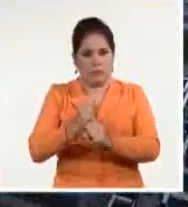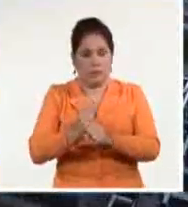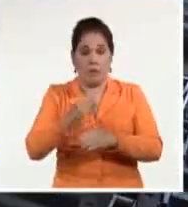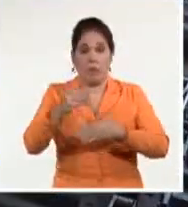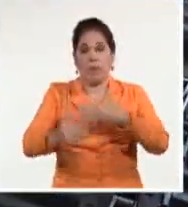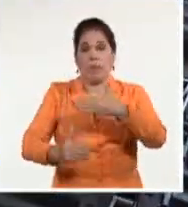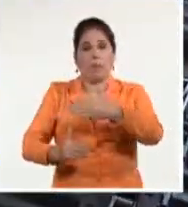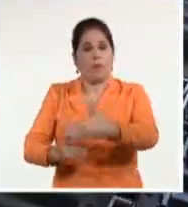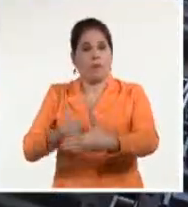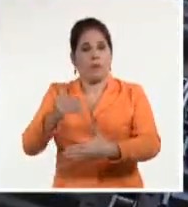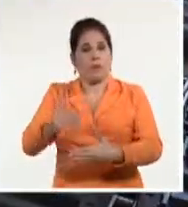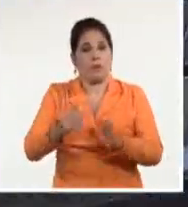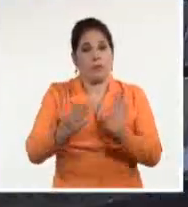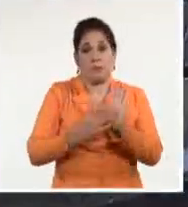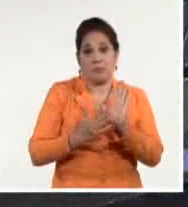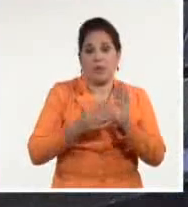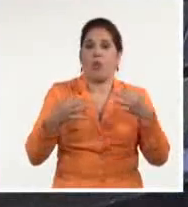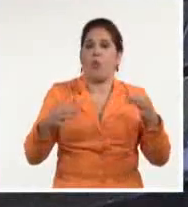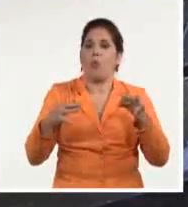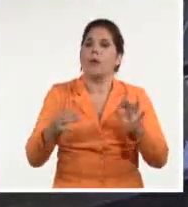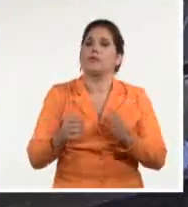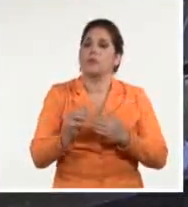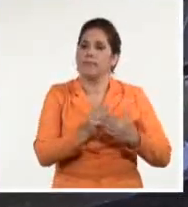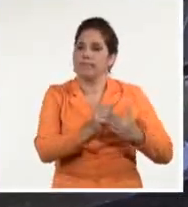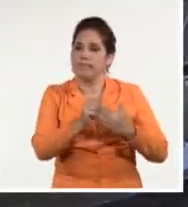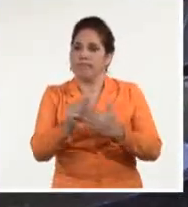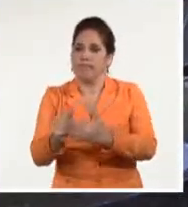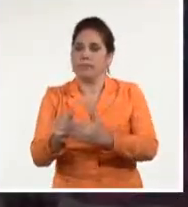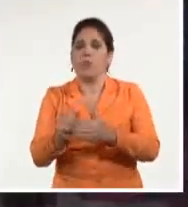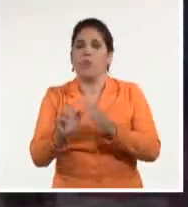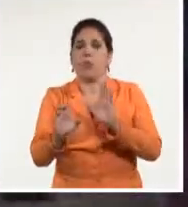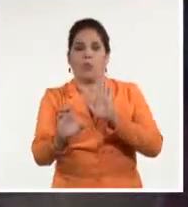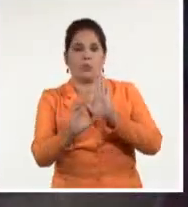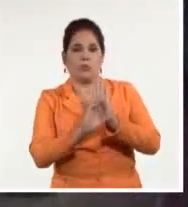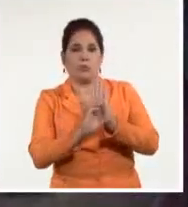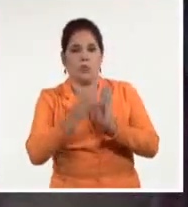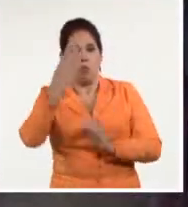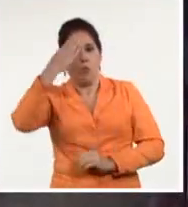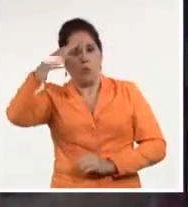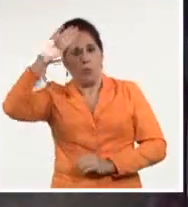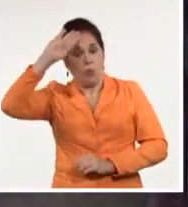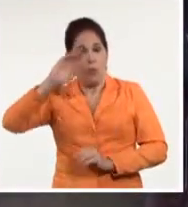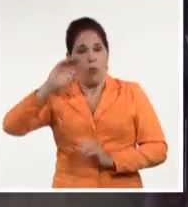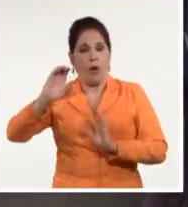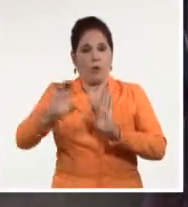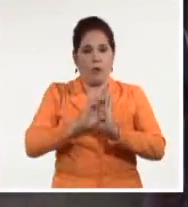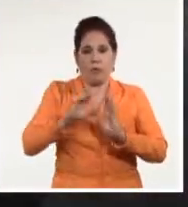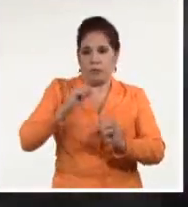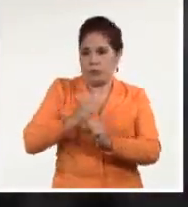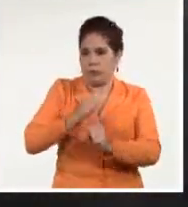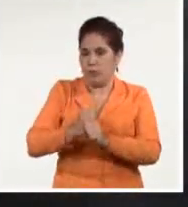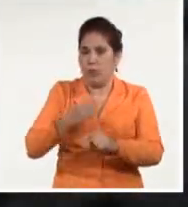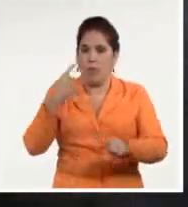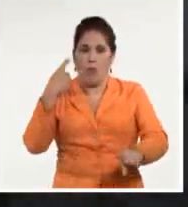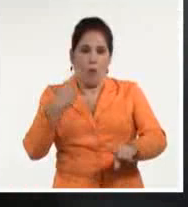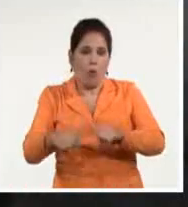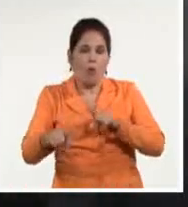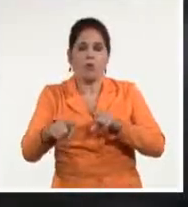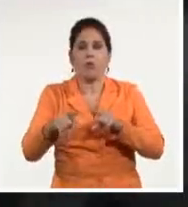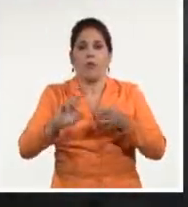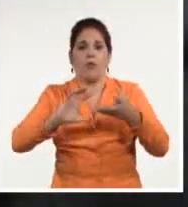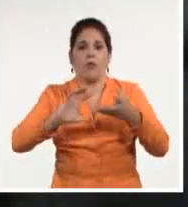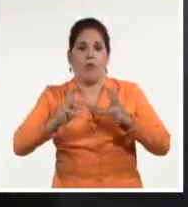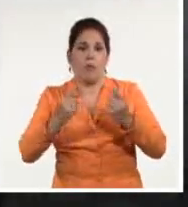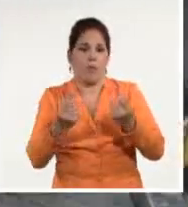proceso está respaldado por documentos rectores como la Constitución de la República, el Código de Trabajo y la conceptualización del